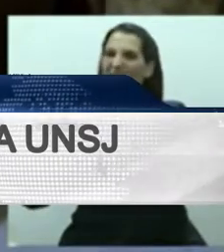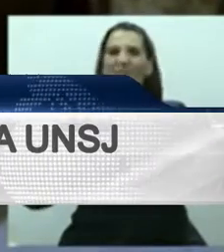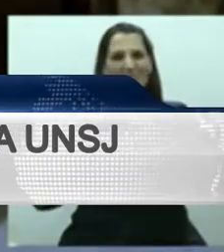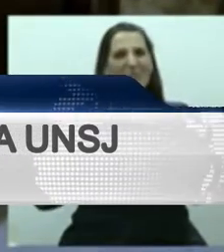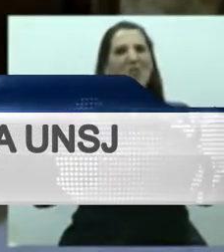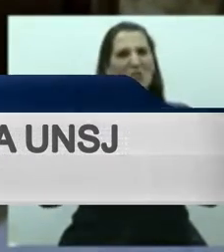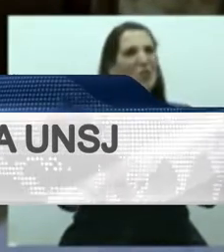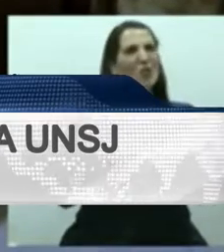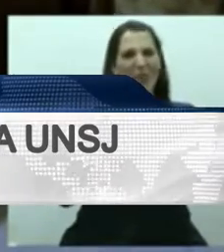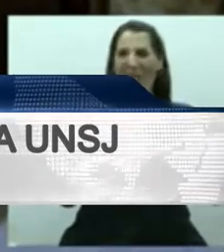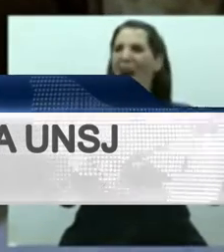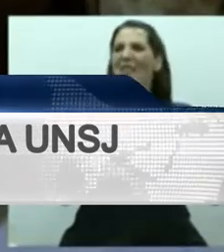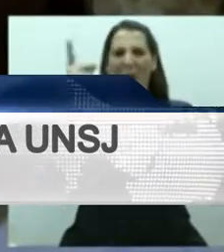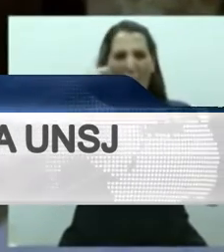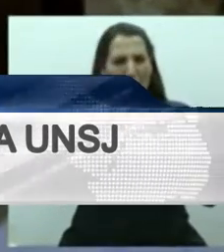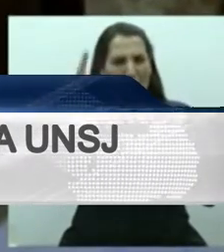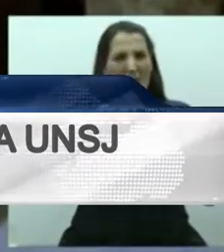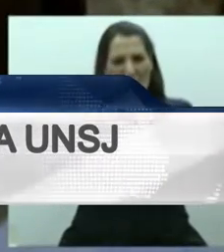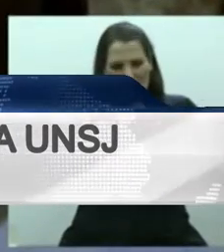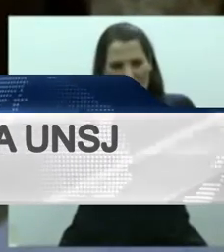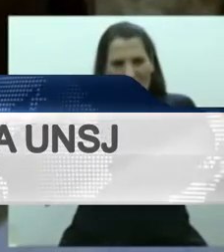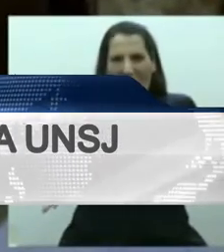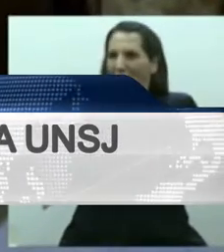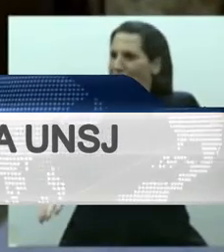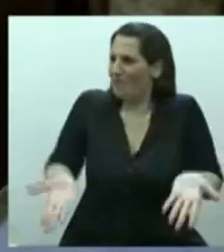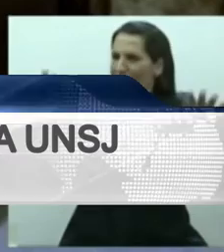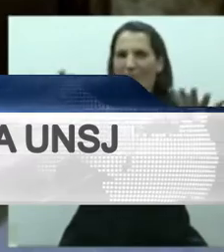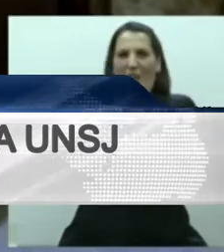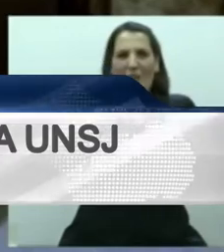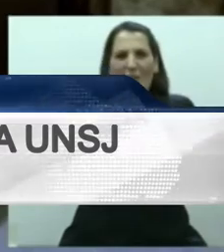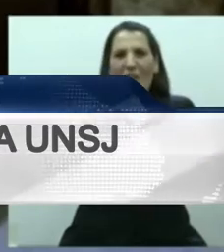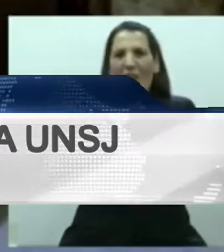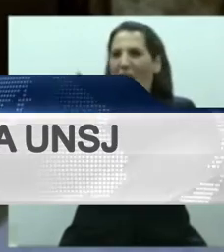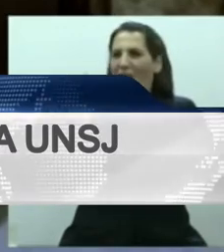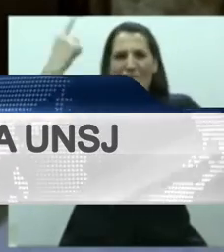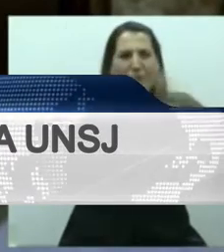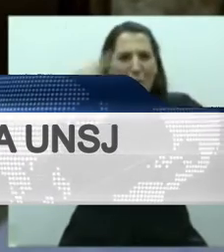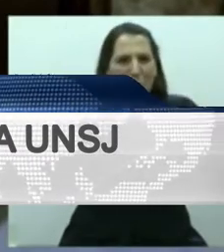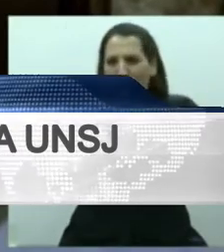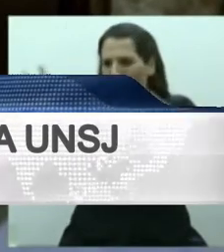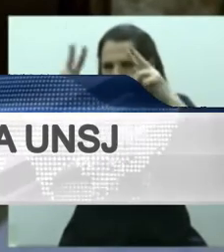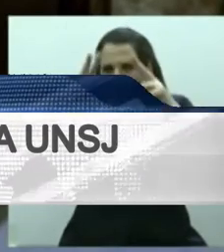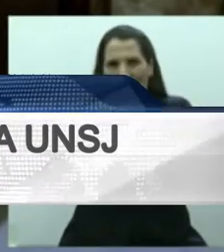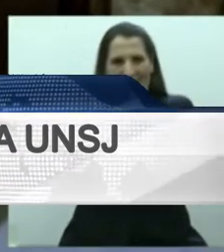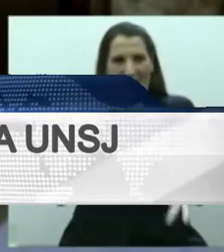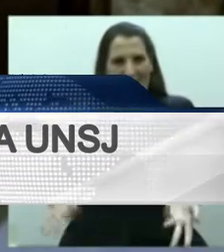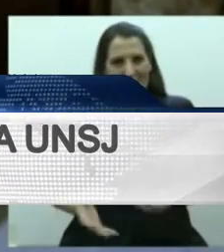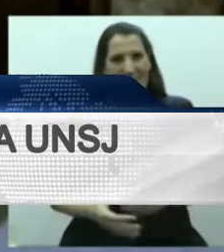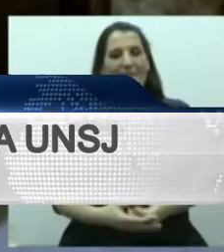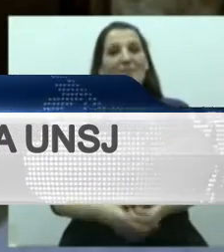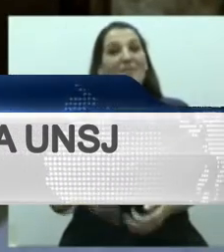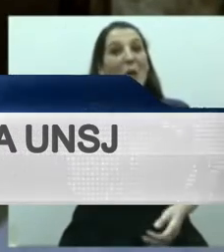académico, el trabajo de investigación. Bueno, estamos pasando, creo, por una verdadera crisis institucional. Por